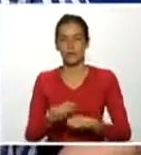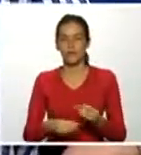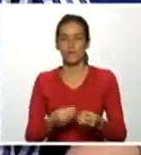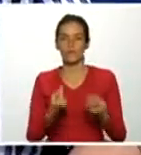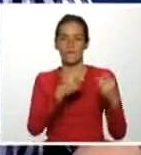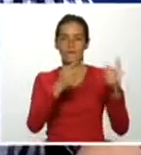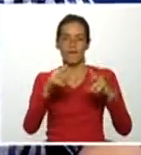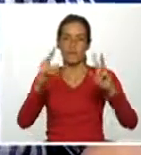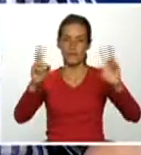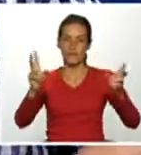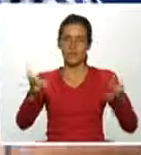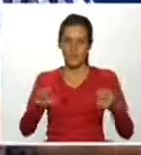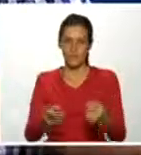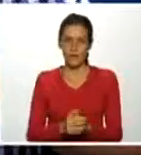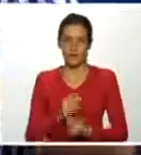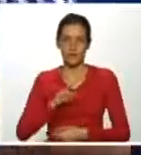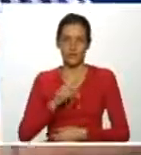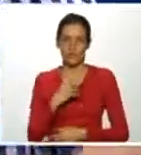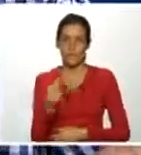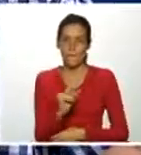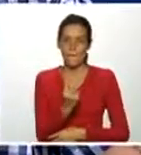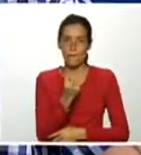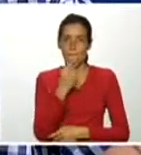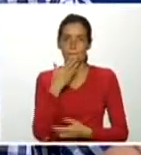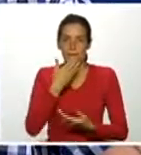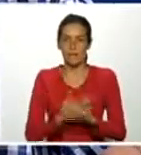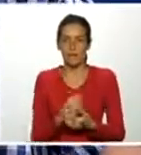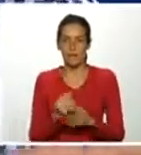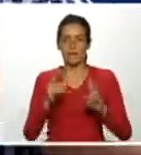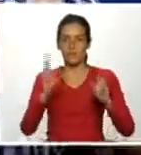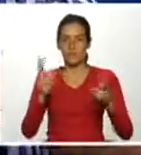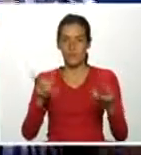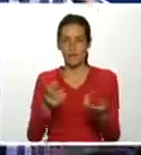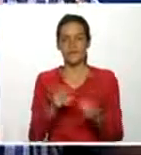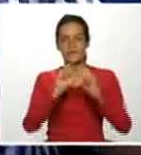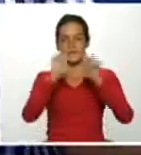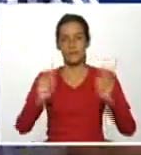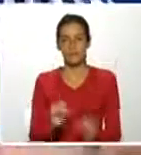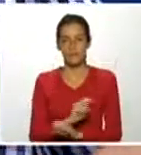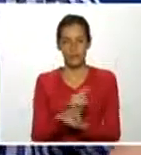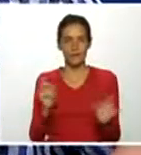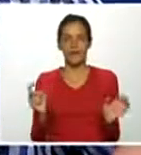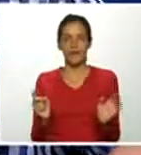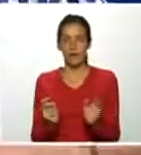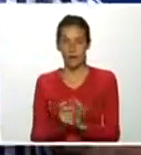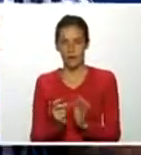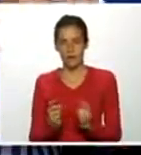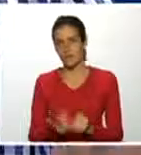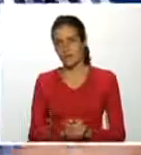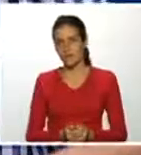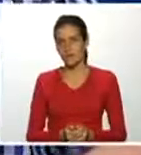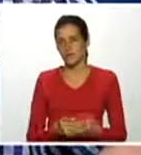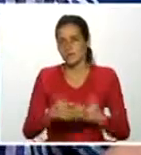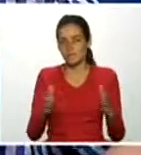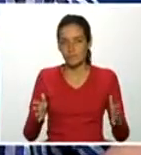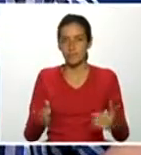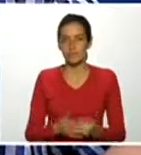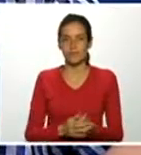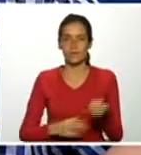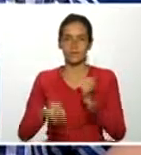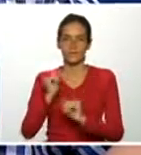tema. No somos los primeros que planteamos el tema de un gran sistema integral para la gestión pública con